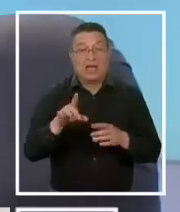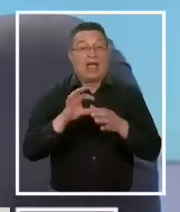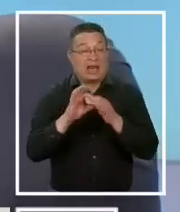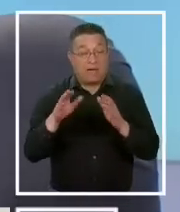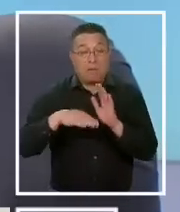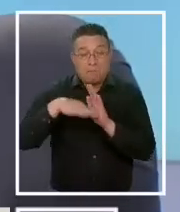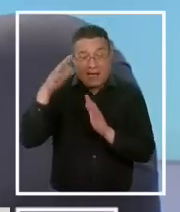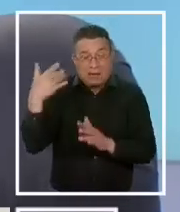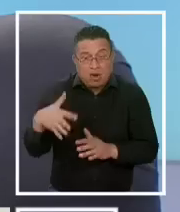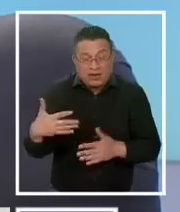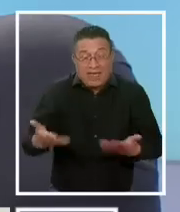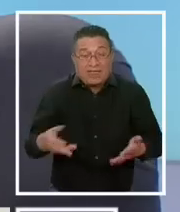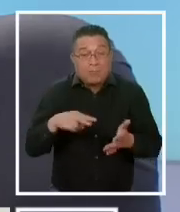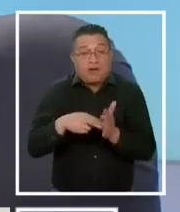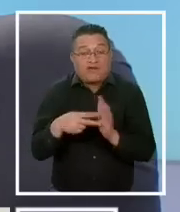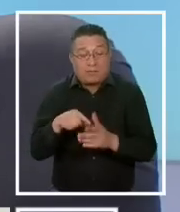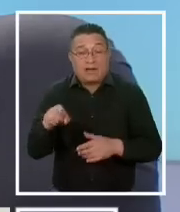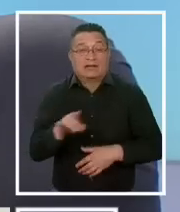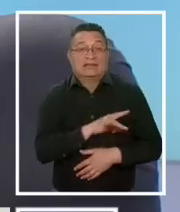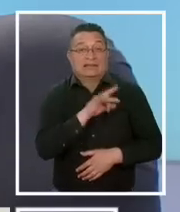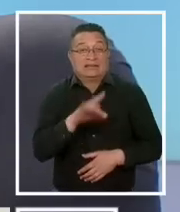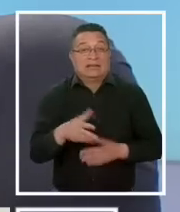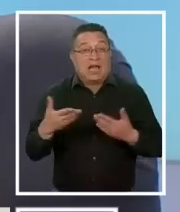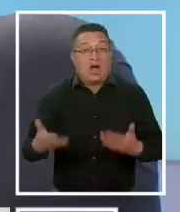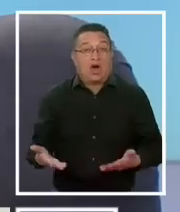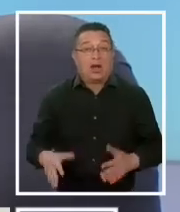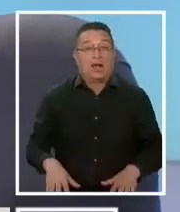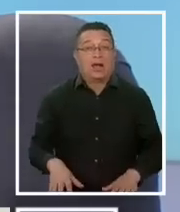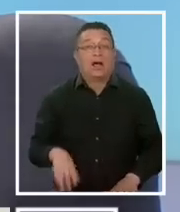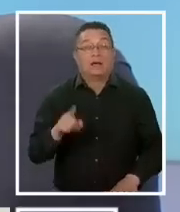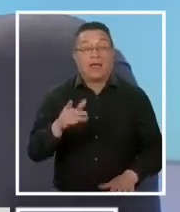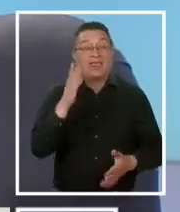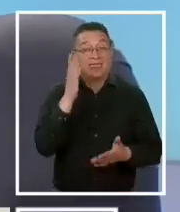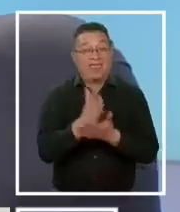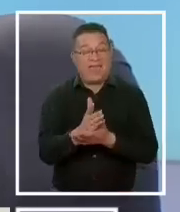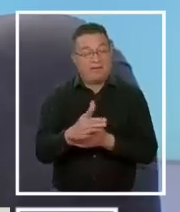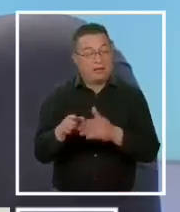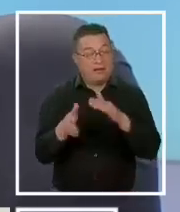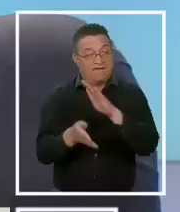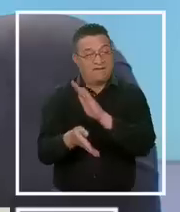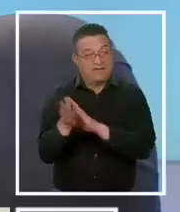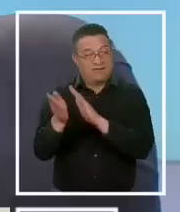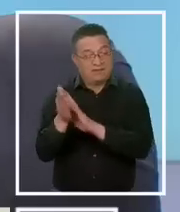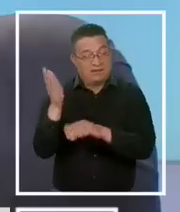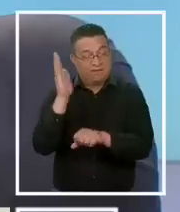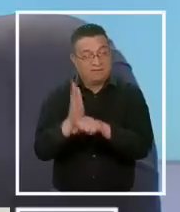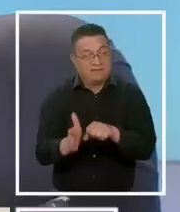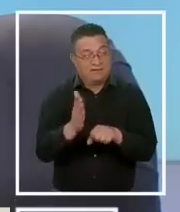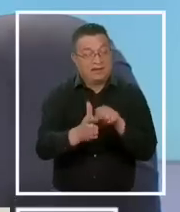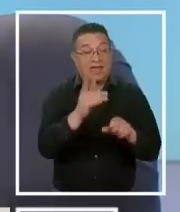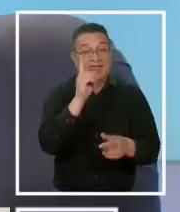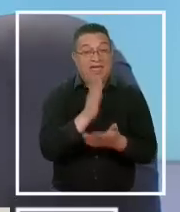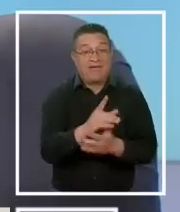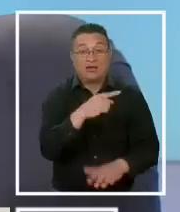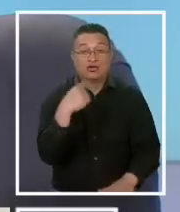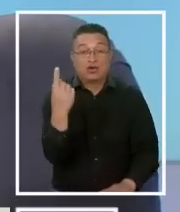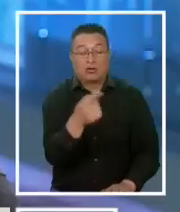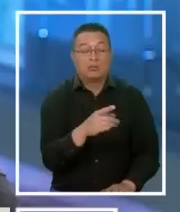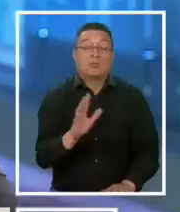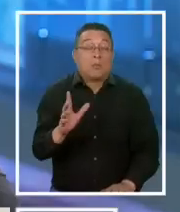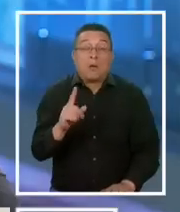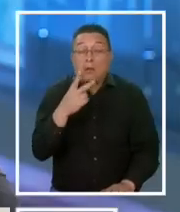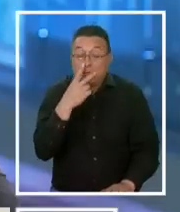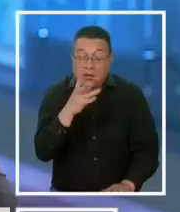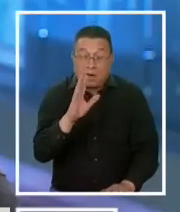el principal problema que tienen este minuto nuestro país cierto se tienen que ir a su juicio toda esa cúpula del Ministerio Público